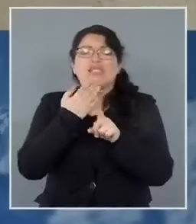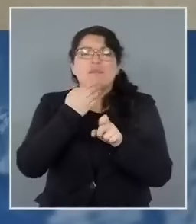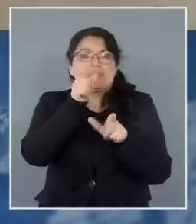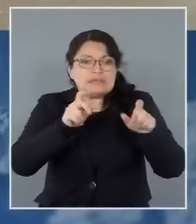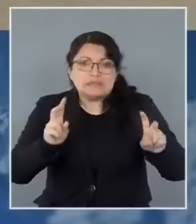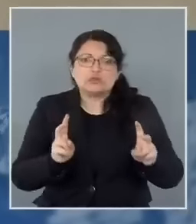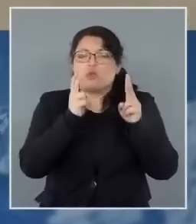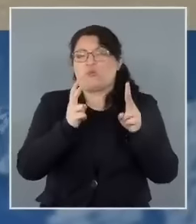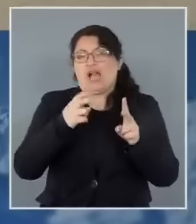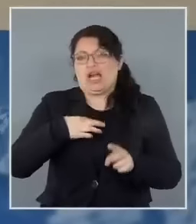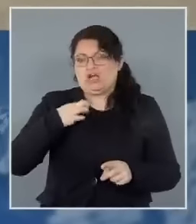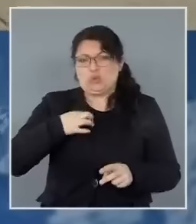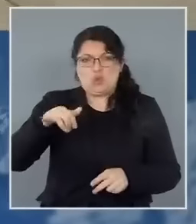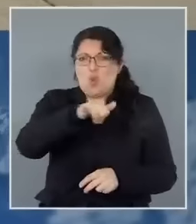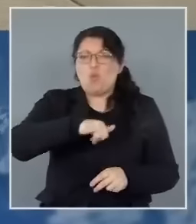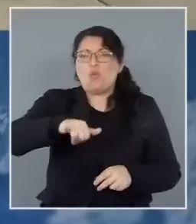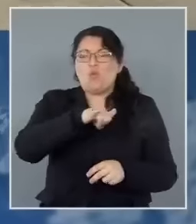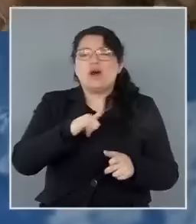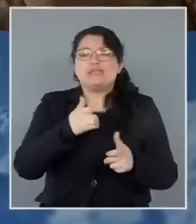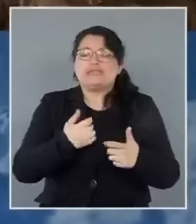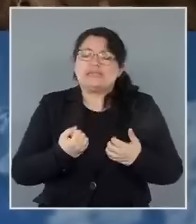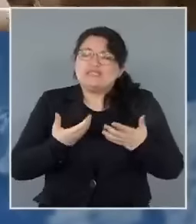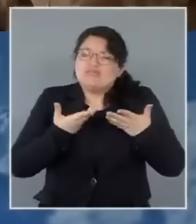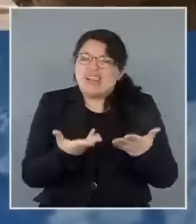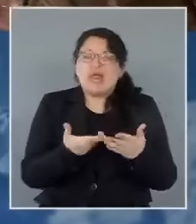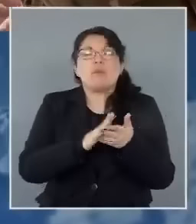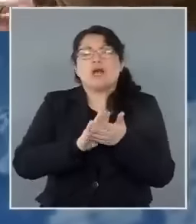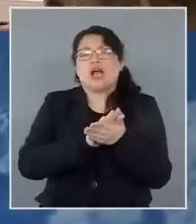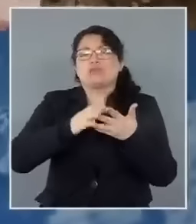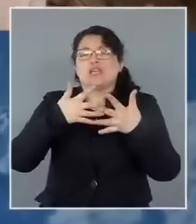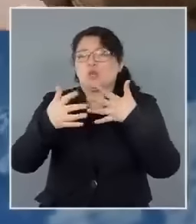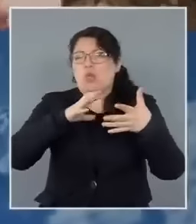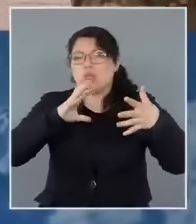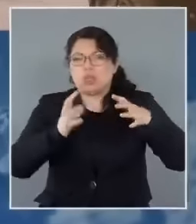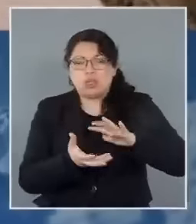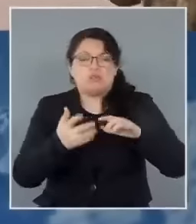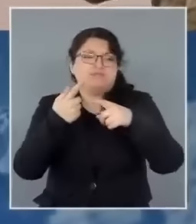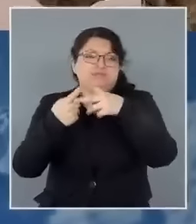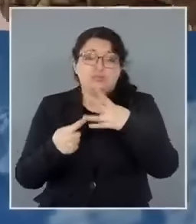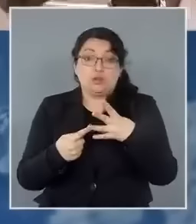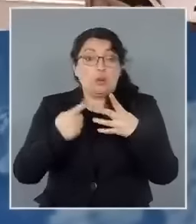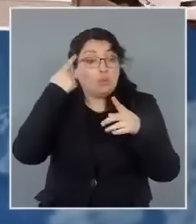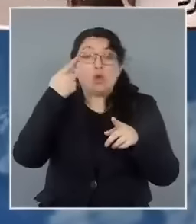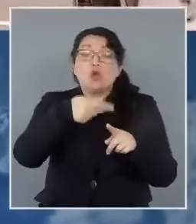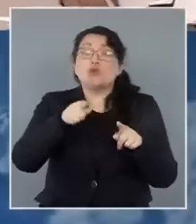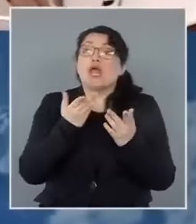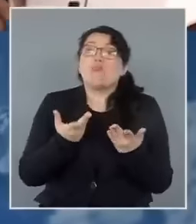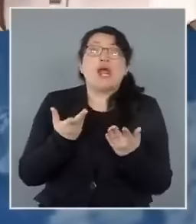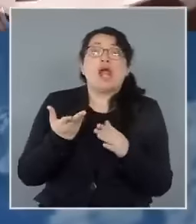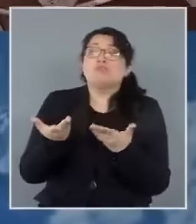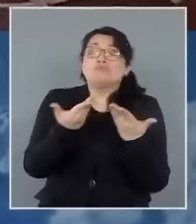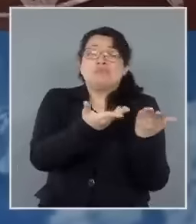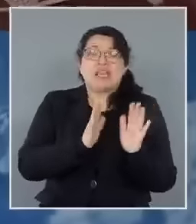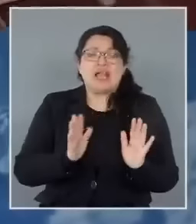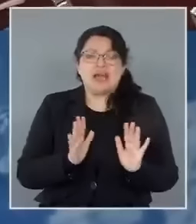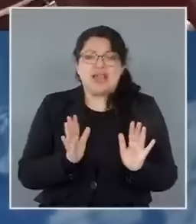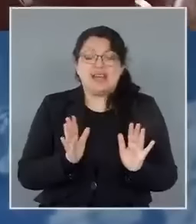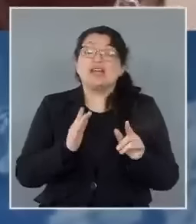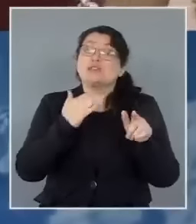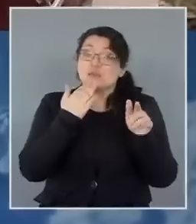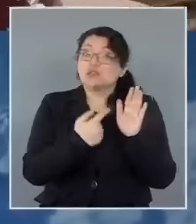sus conciudadanos, emplearse abrigadamente ante catástrofes de todo tipo y sin esperar nada a cambio, quedando